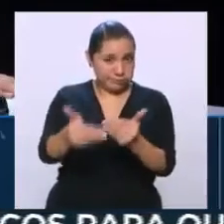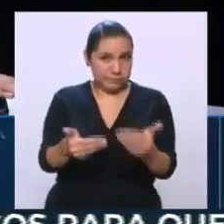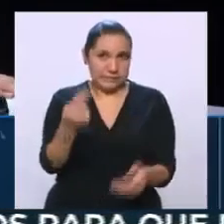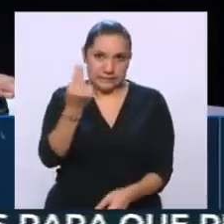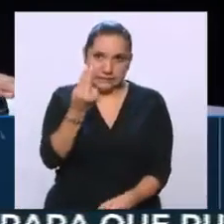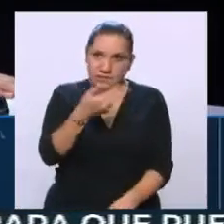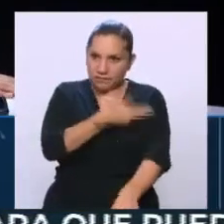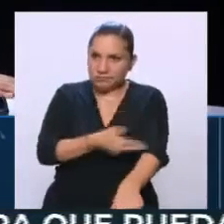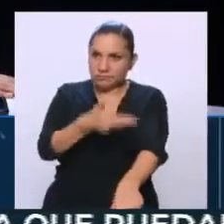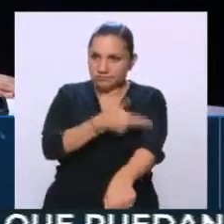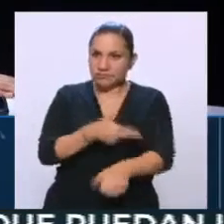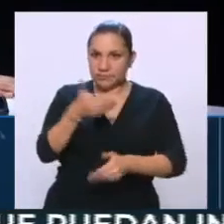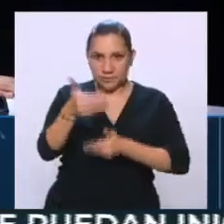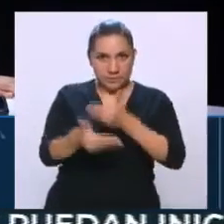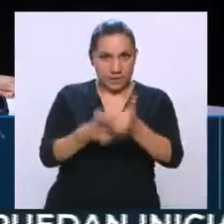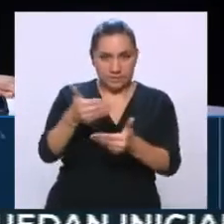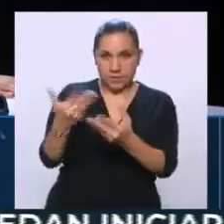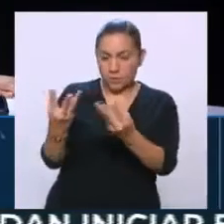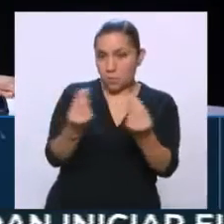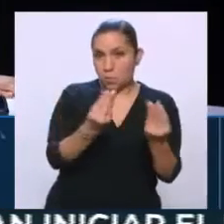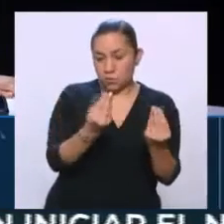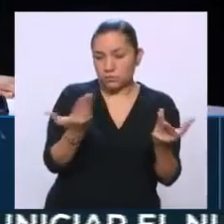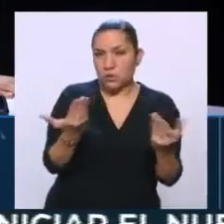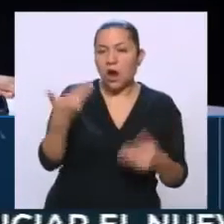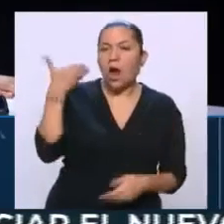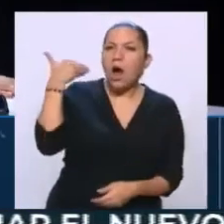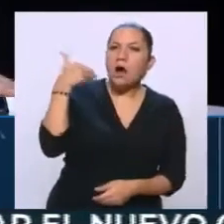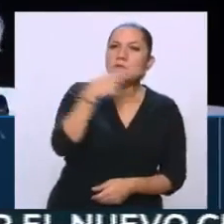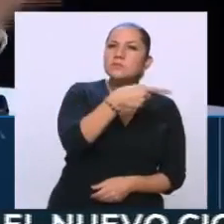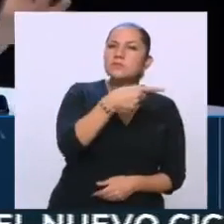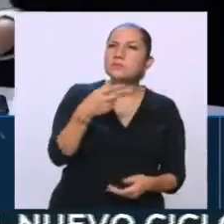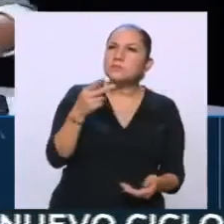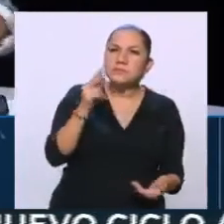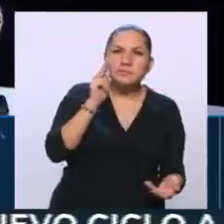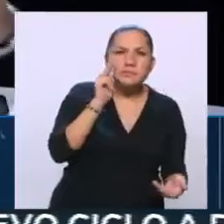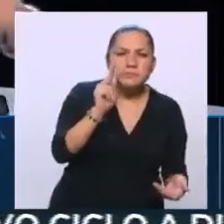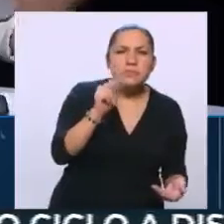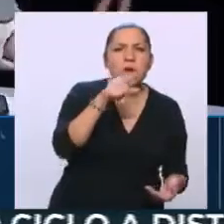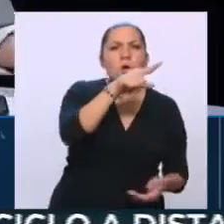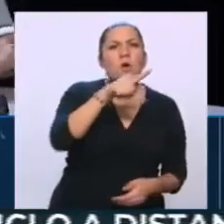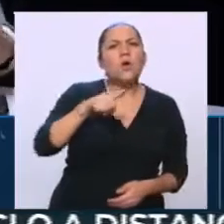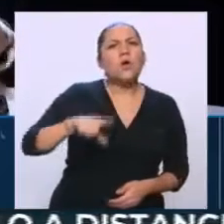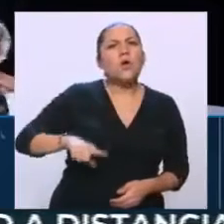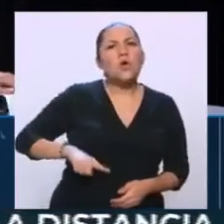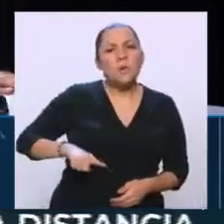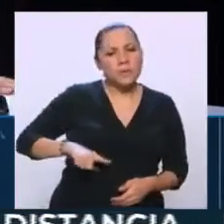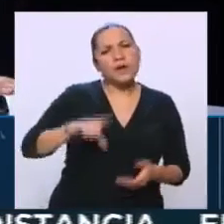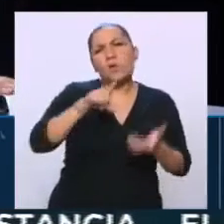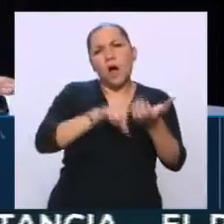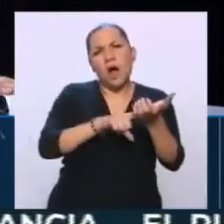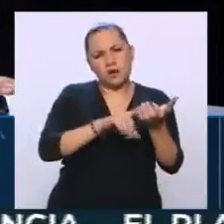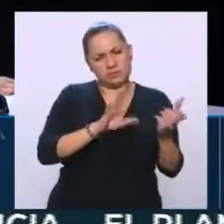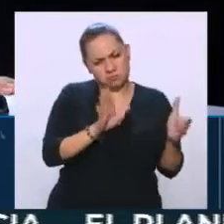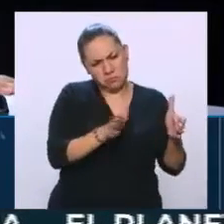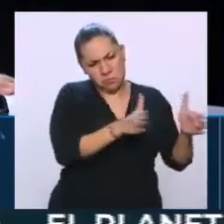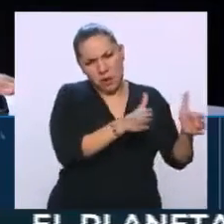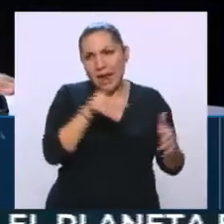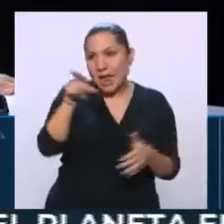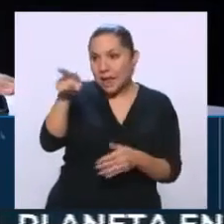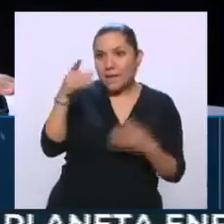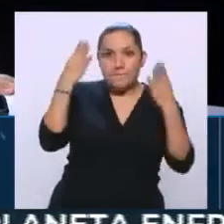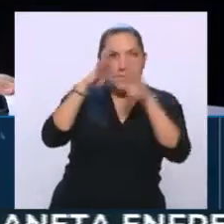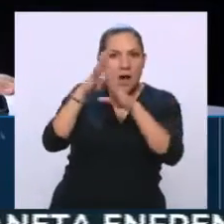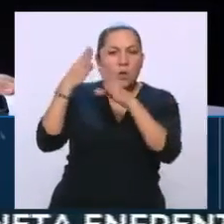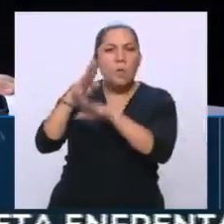justamente publicada información sobre la manera en que los bancos permiten que este tipo de operaciones